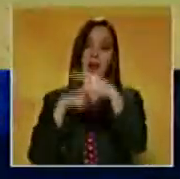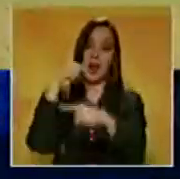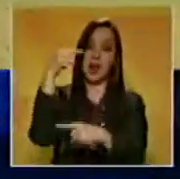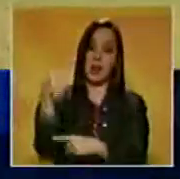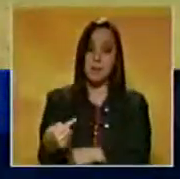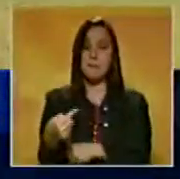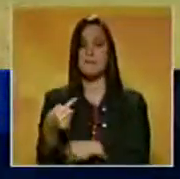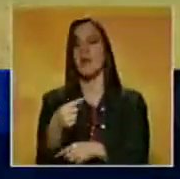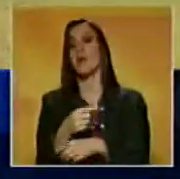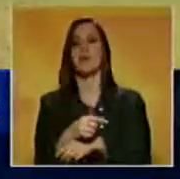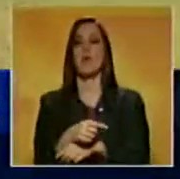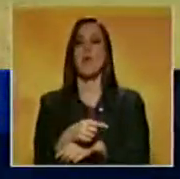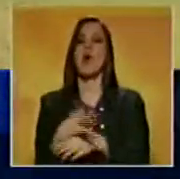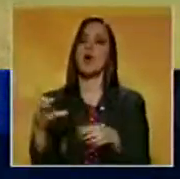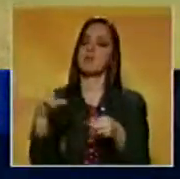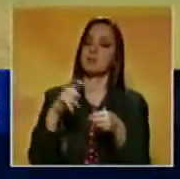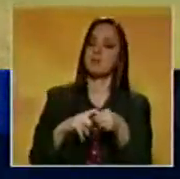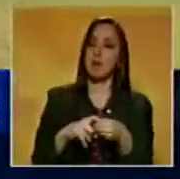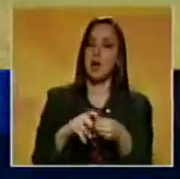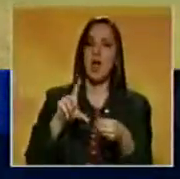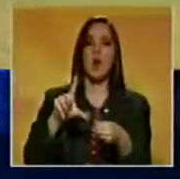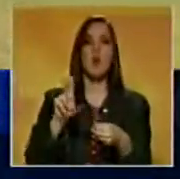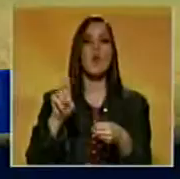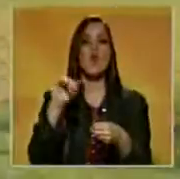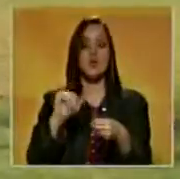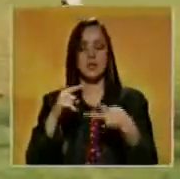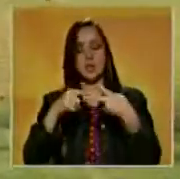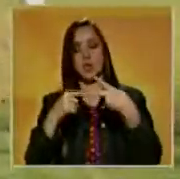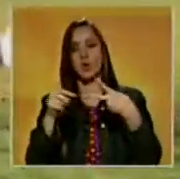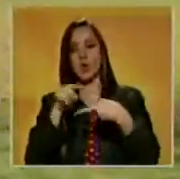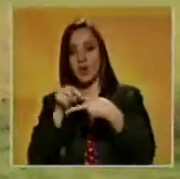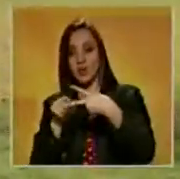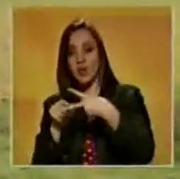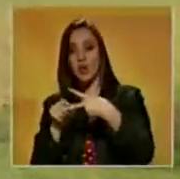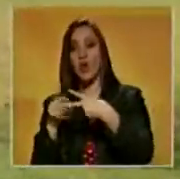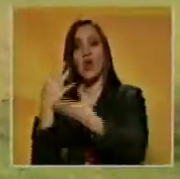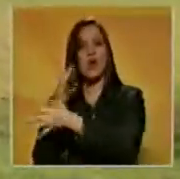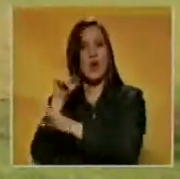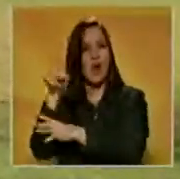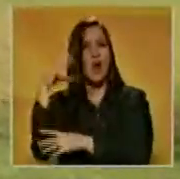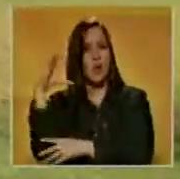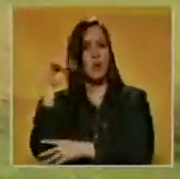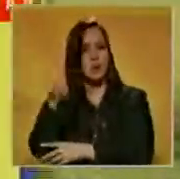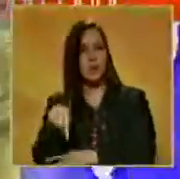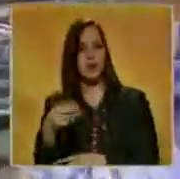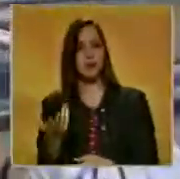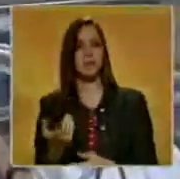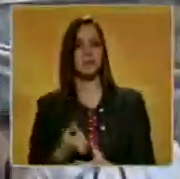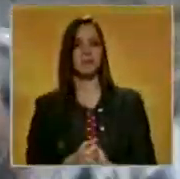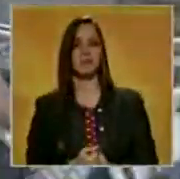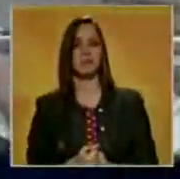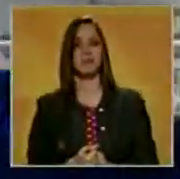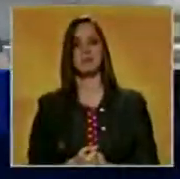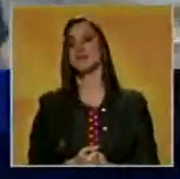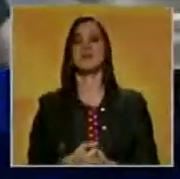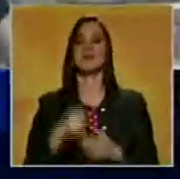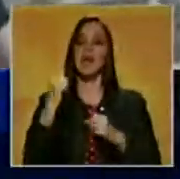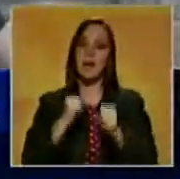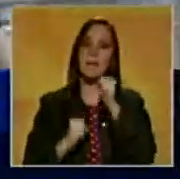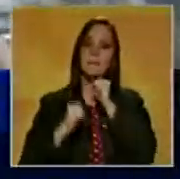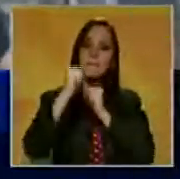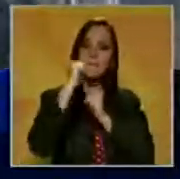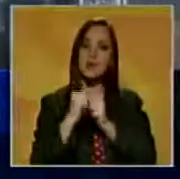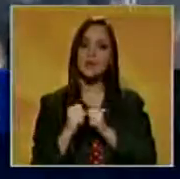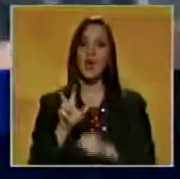se sumen también Luis Manuel Seijas y Alejandro Guerra, quienes militan en el fútbol colombiano. Y cerramos con boxeo porque el